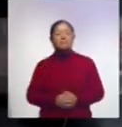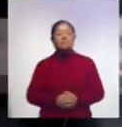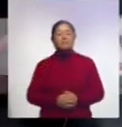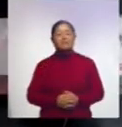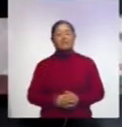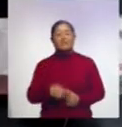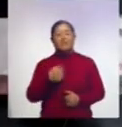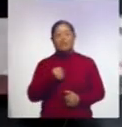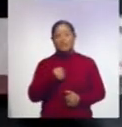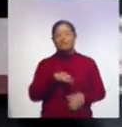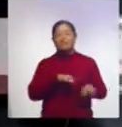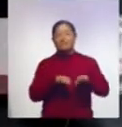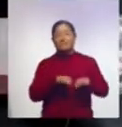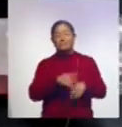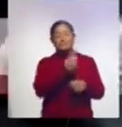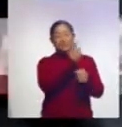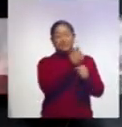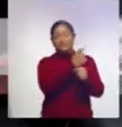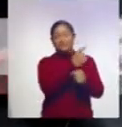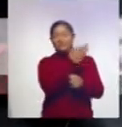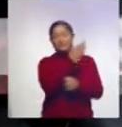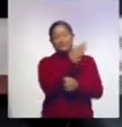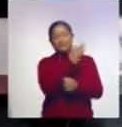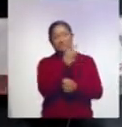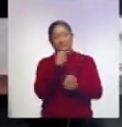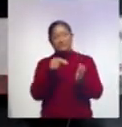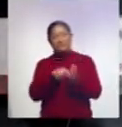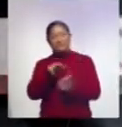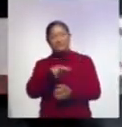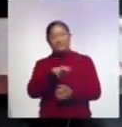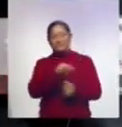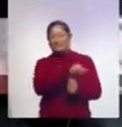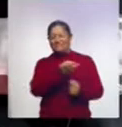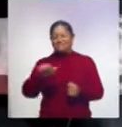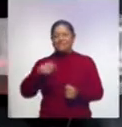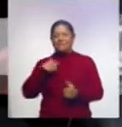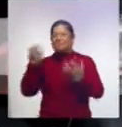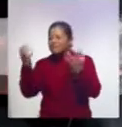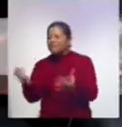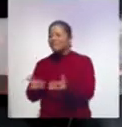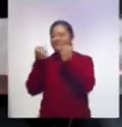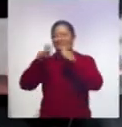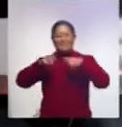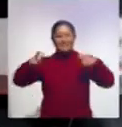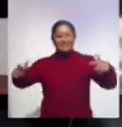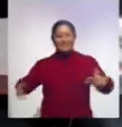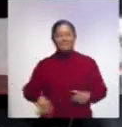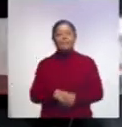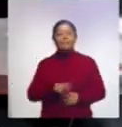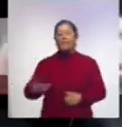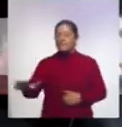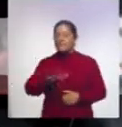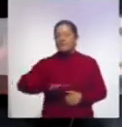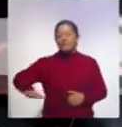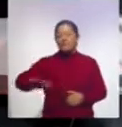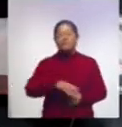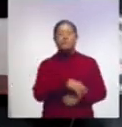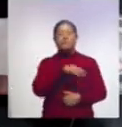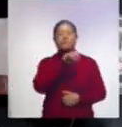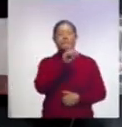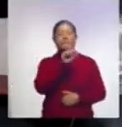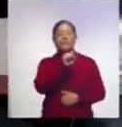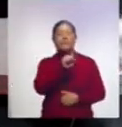desde el 1 de febrero de 2018 en el rescate de la laguna en la ribera de San Sebastián Atlapa.